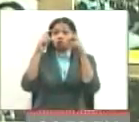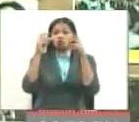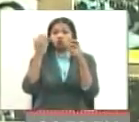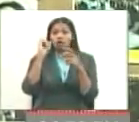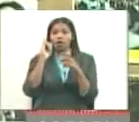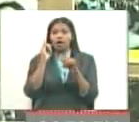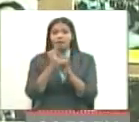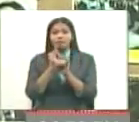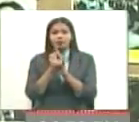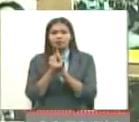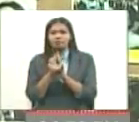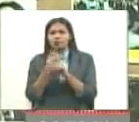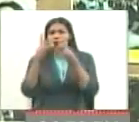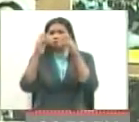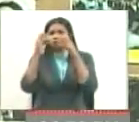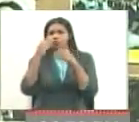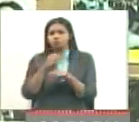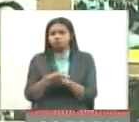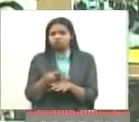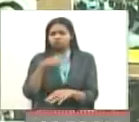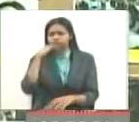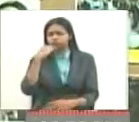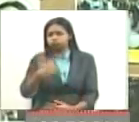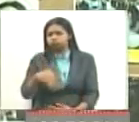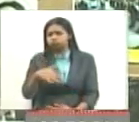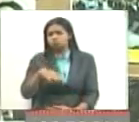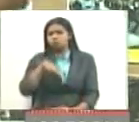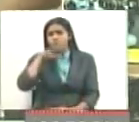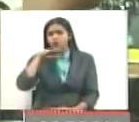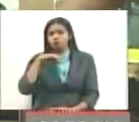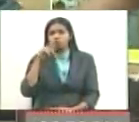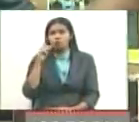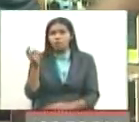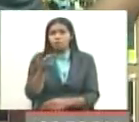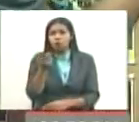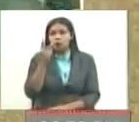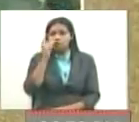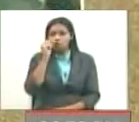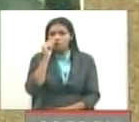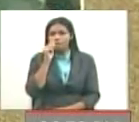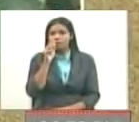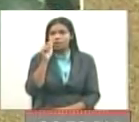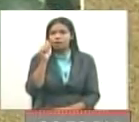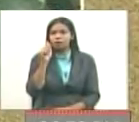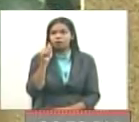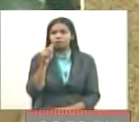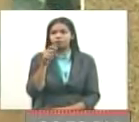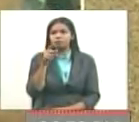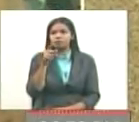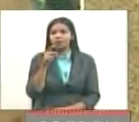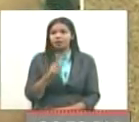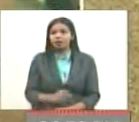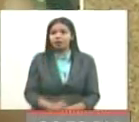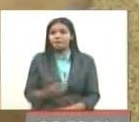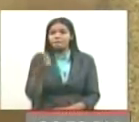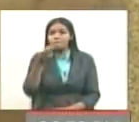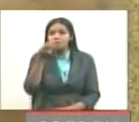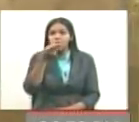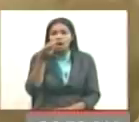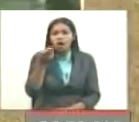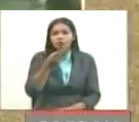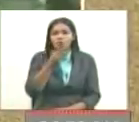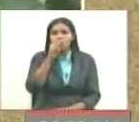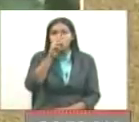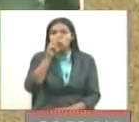tengo fotos, pero pareja. A esto los andamos buscando. A este, uno, dos, tres,